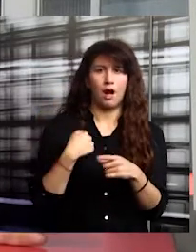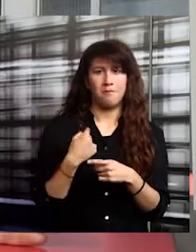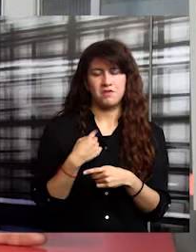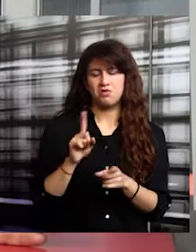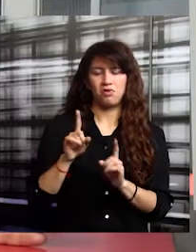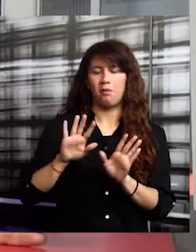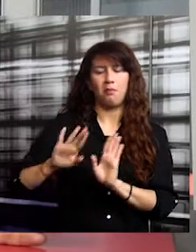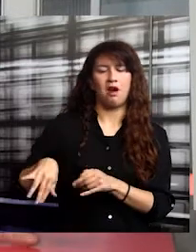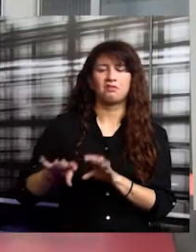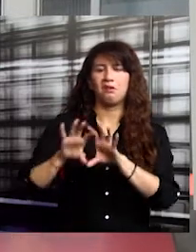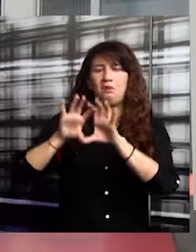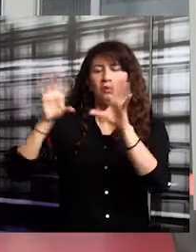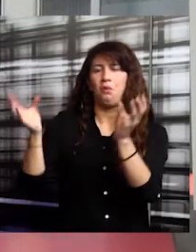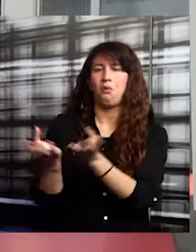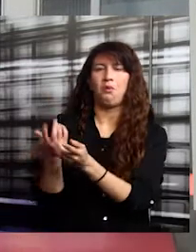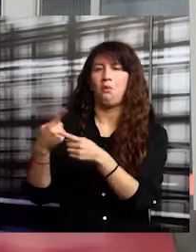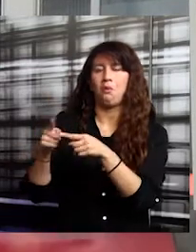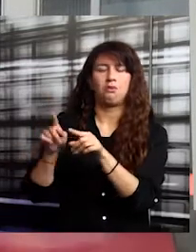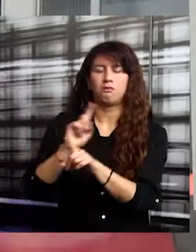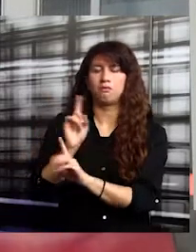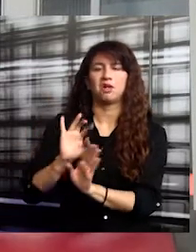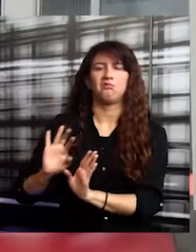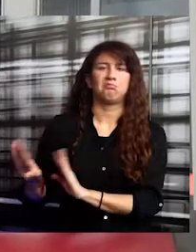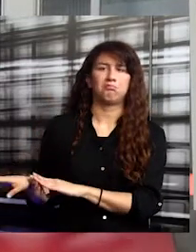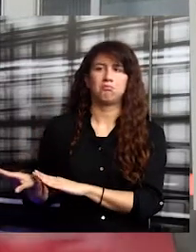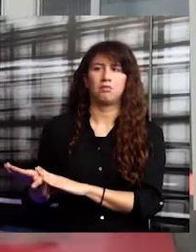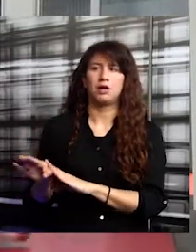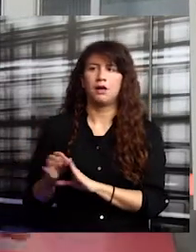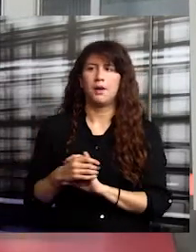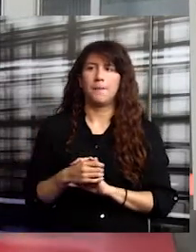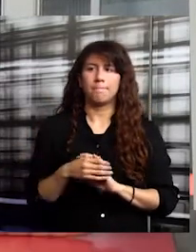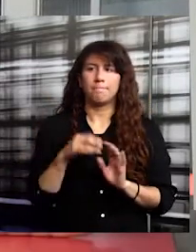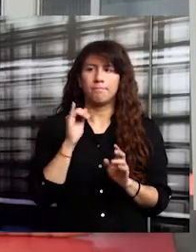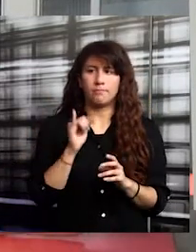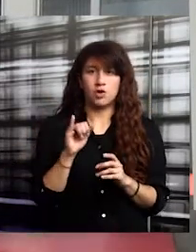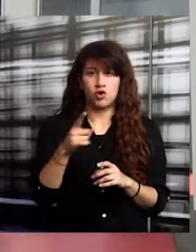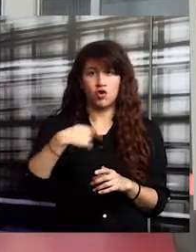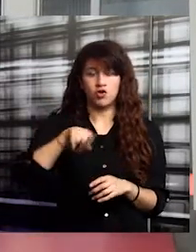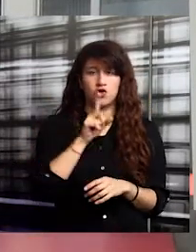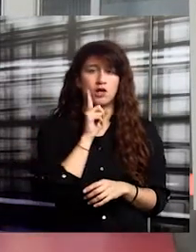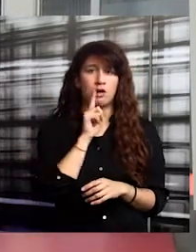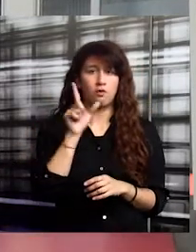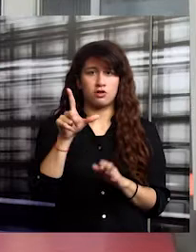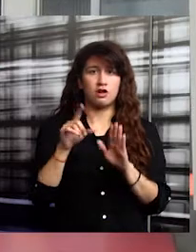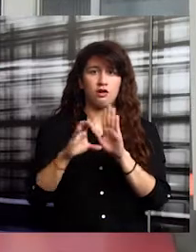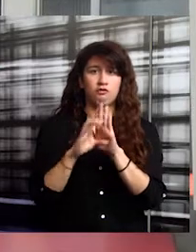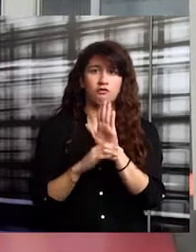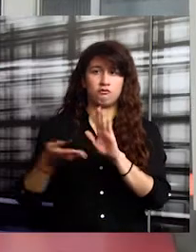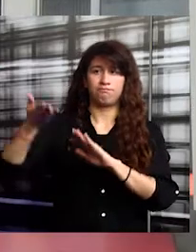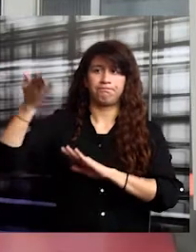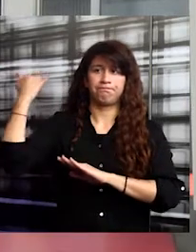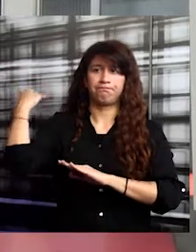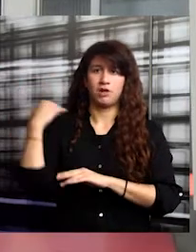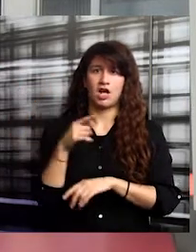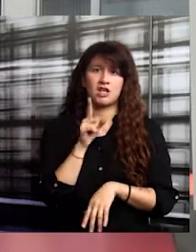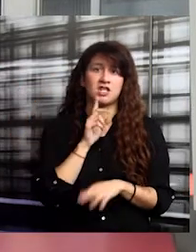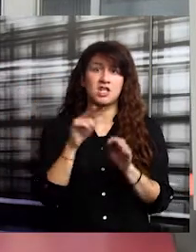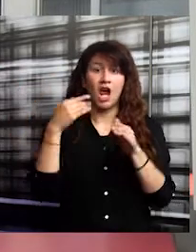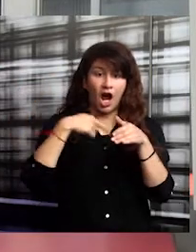constituciones anteriores y si agregamos los reglamentos constitucionales tenemos 10. España ha tenido